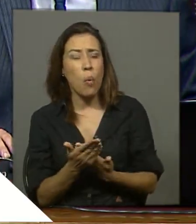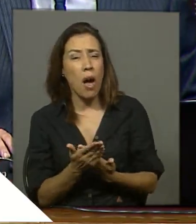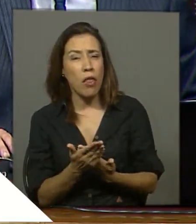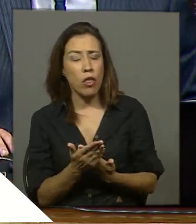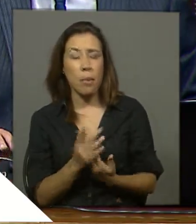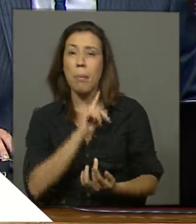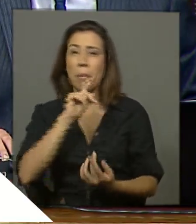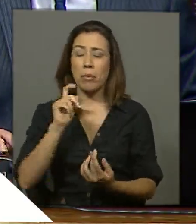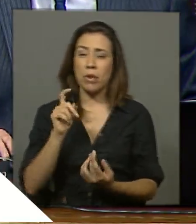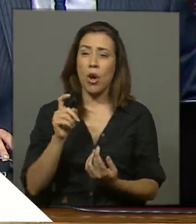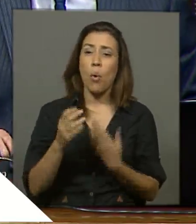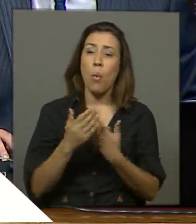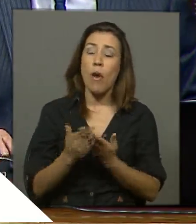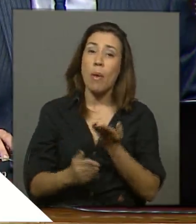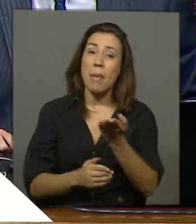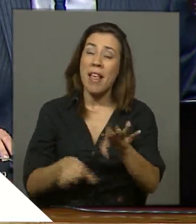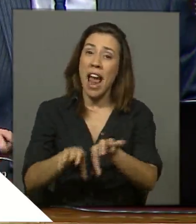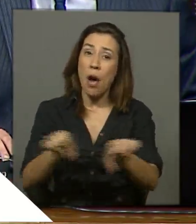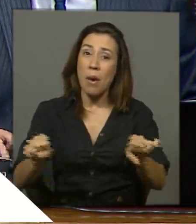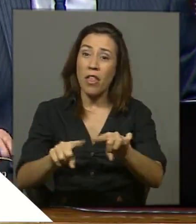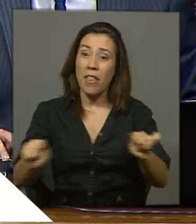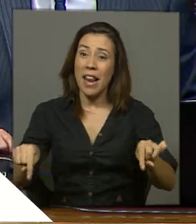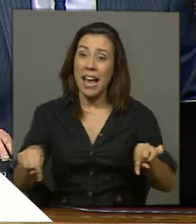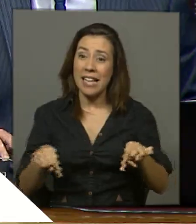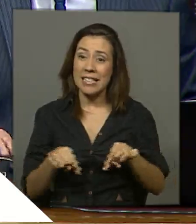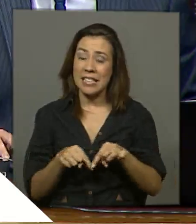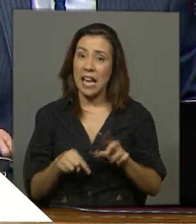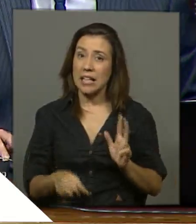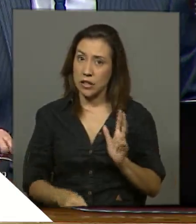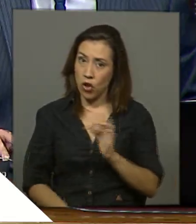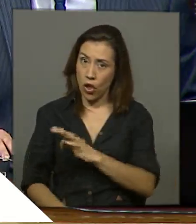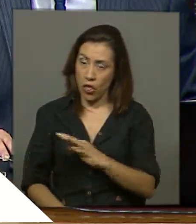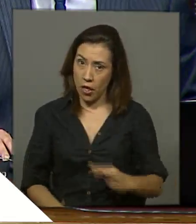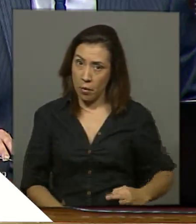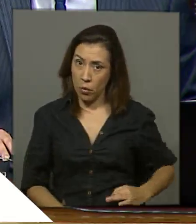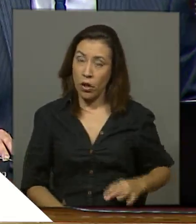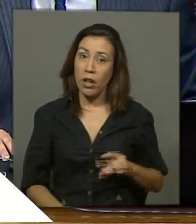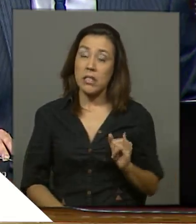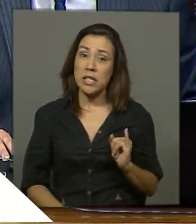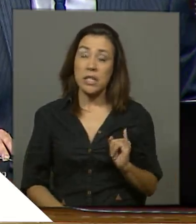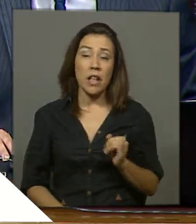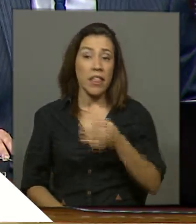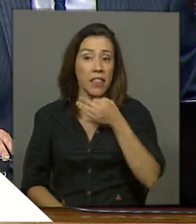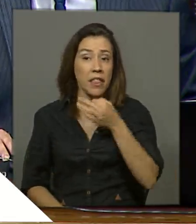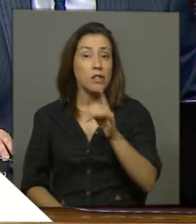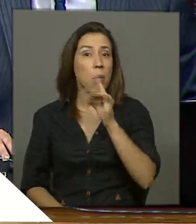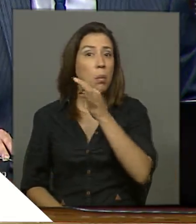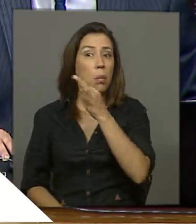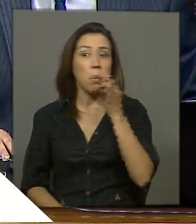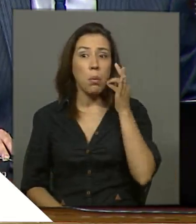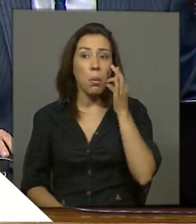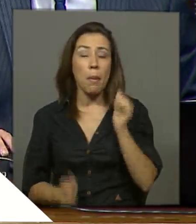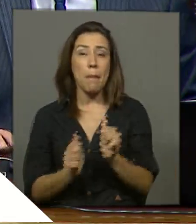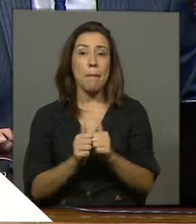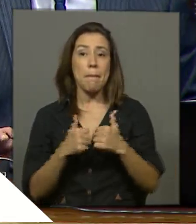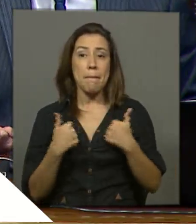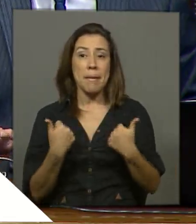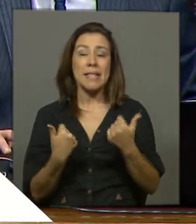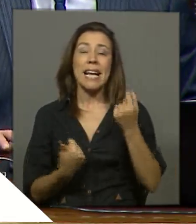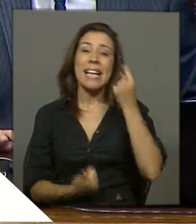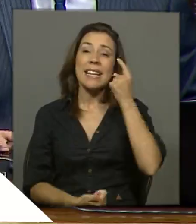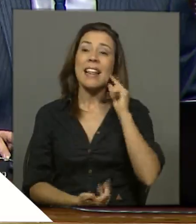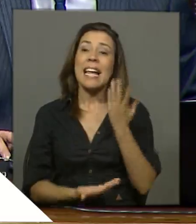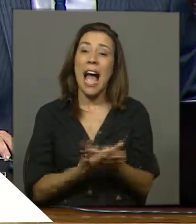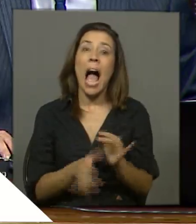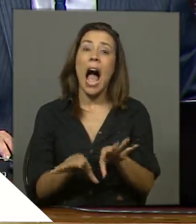cuando uno pide el asentimiento de la sala señor diputado si la sala se pronuncia en silencio la mesa siempre ha entendido que